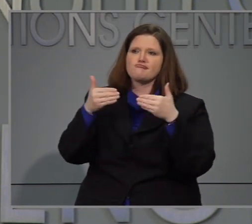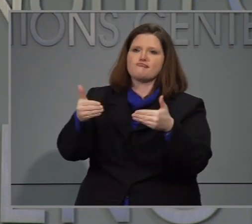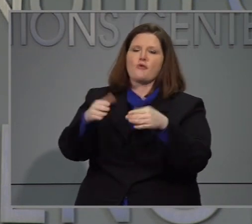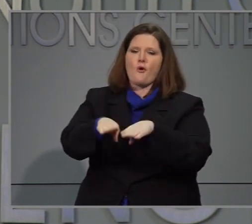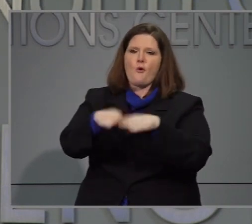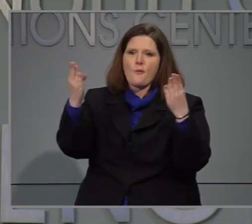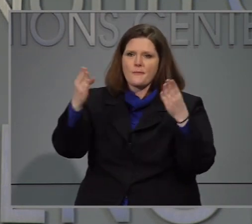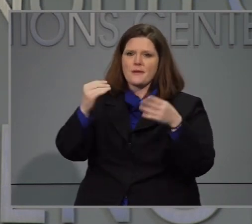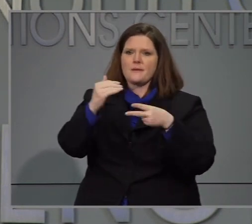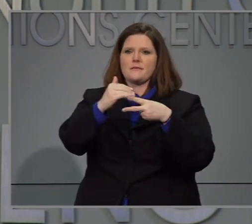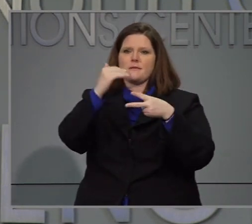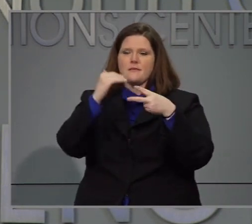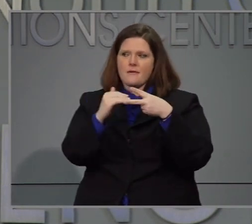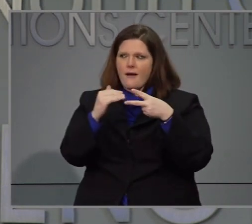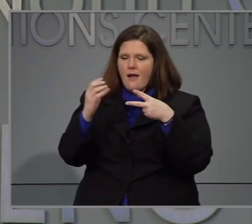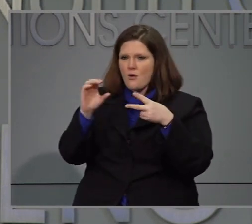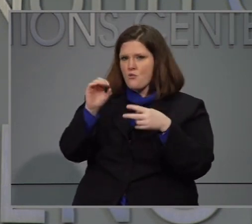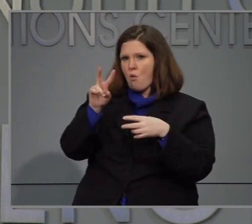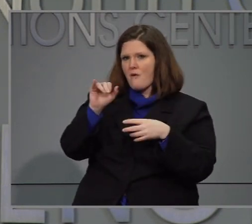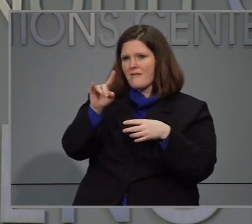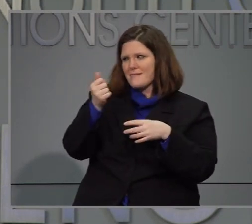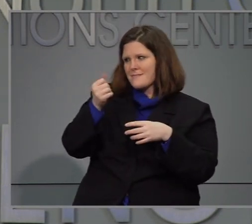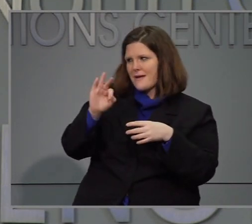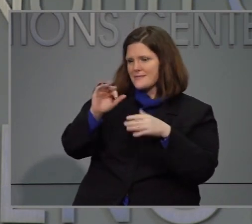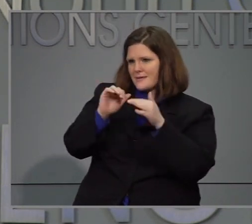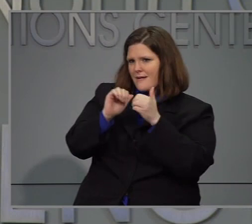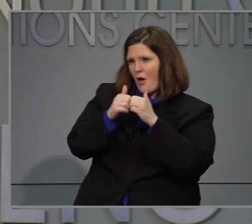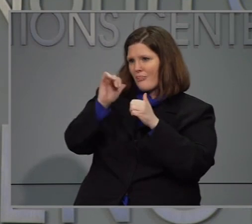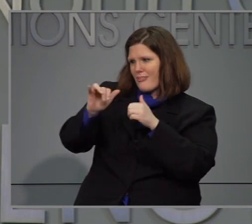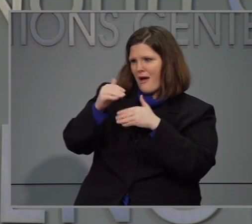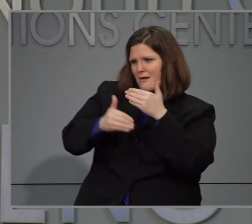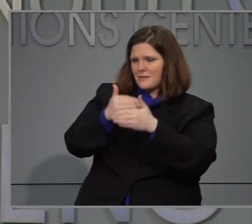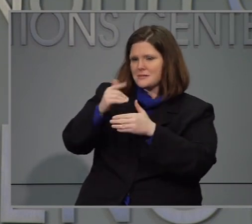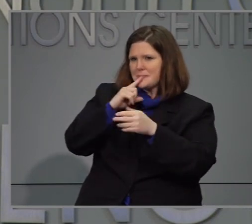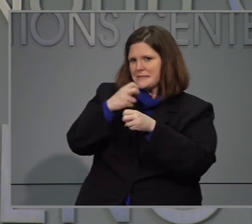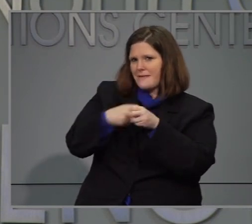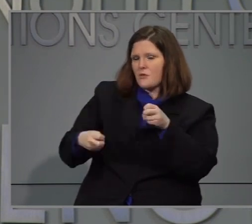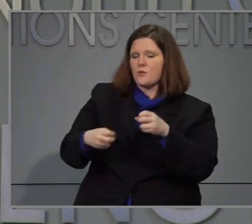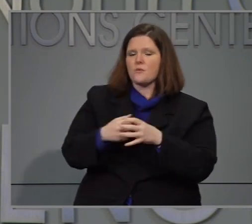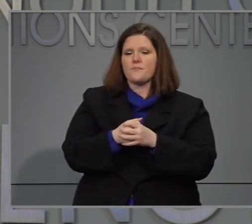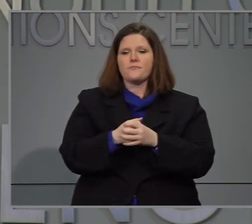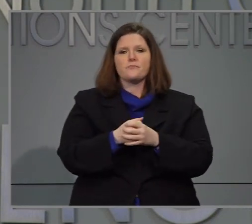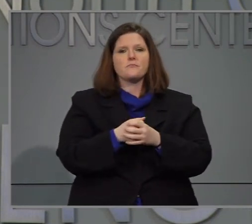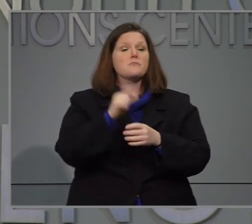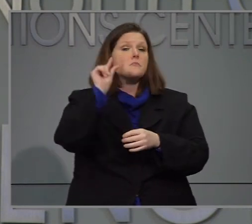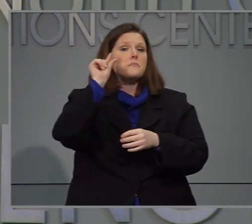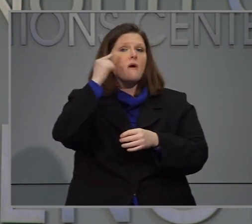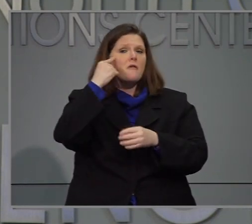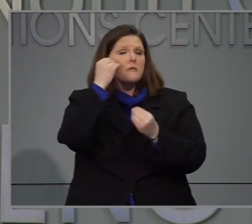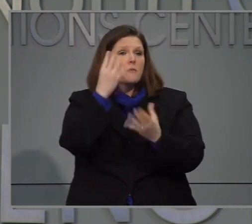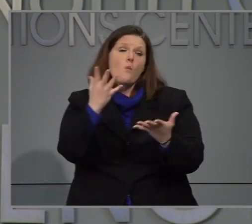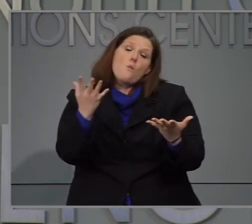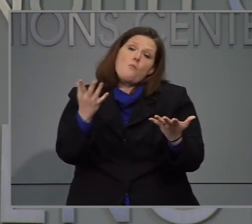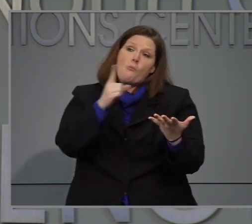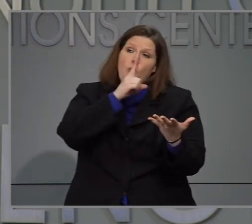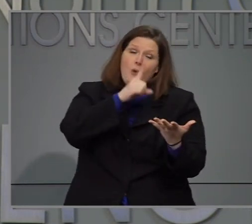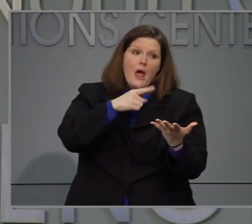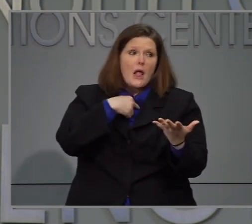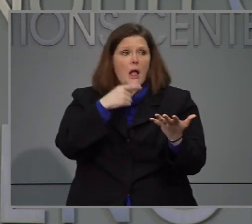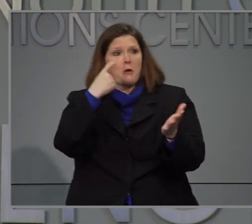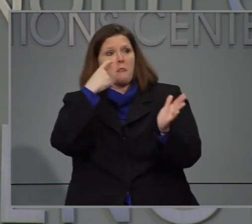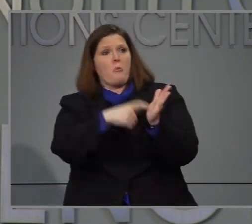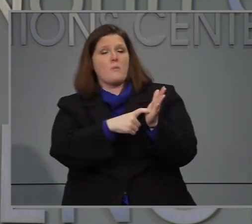van a poner el número de casos por código postal? Respuesta: la gran mayoría de los de Carolina del